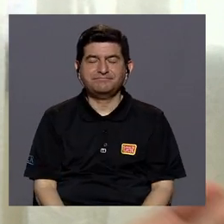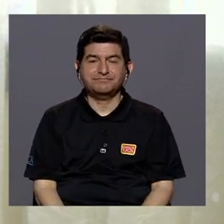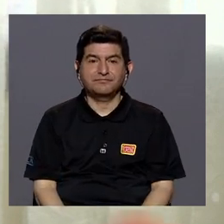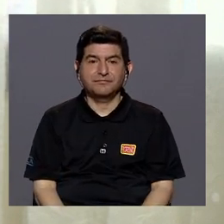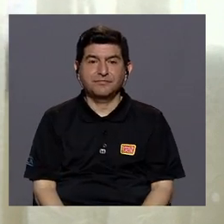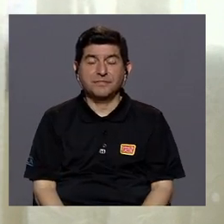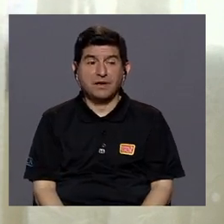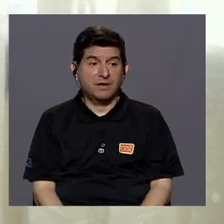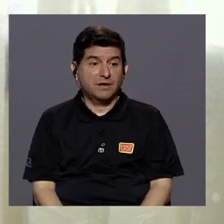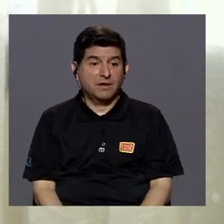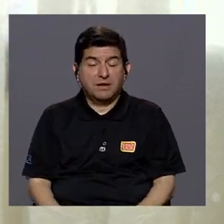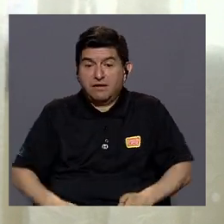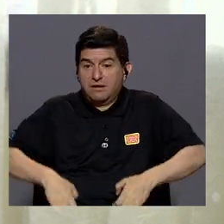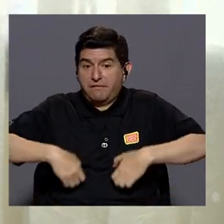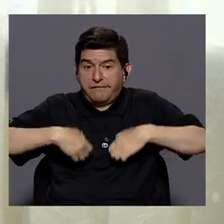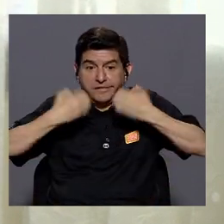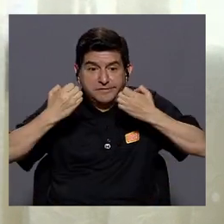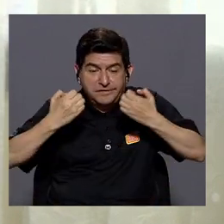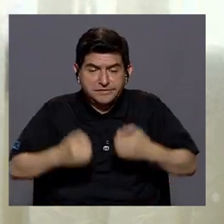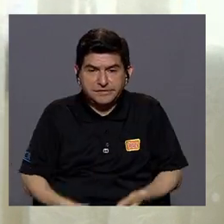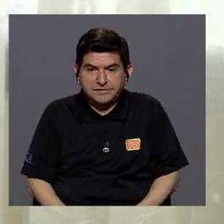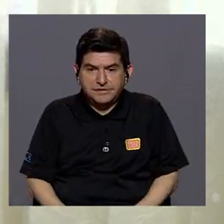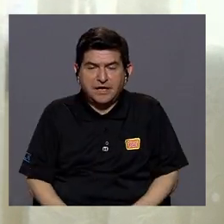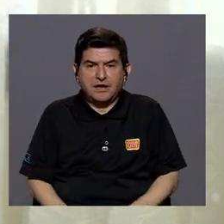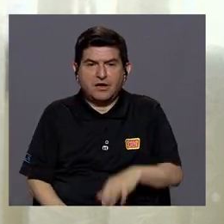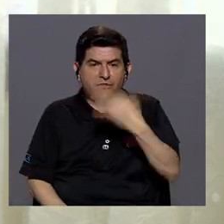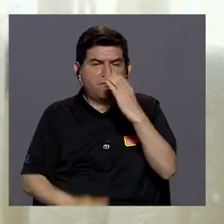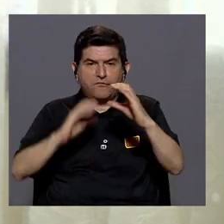existen unas formas de transmisión